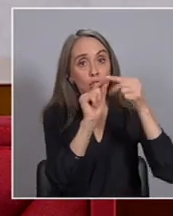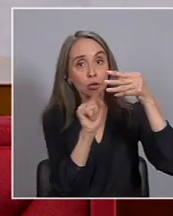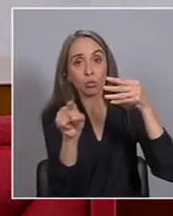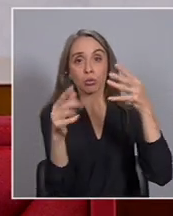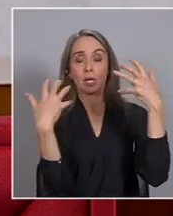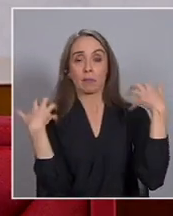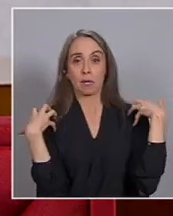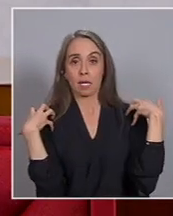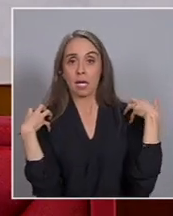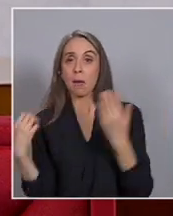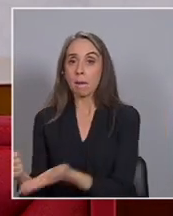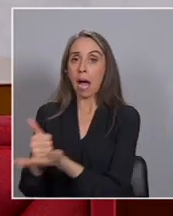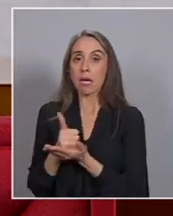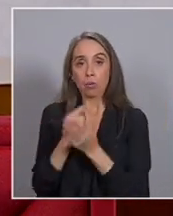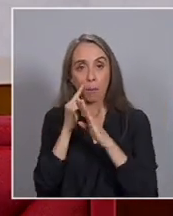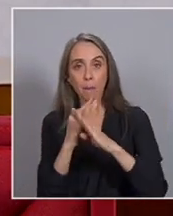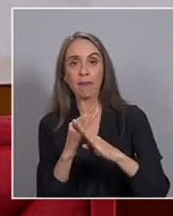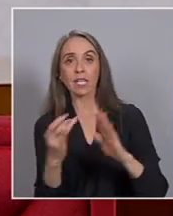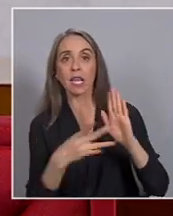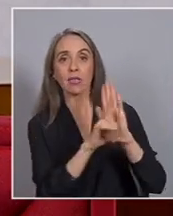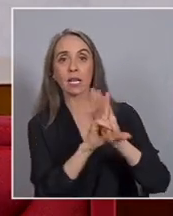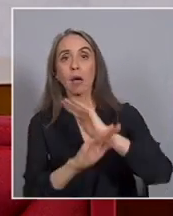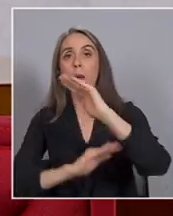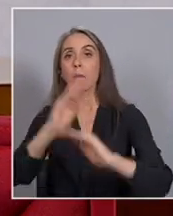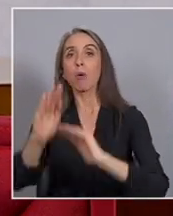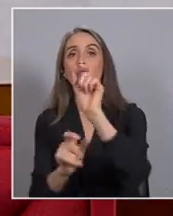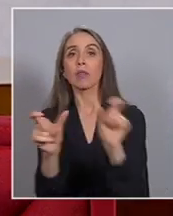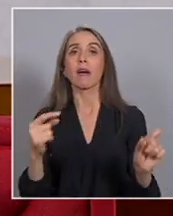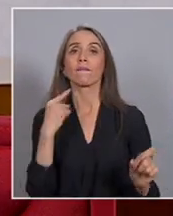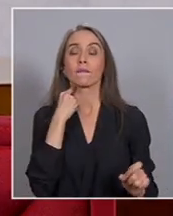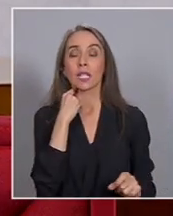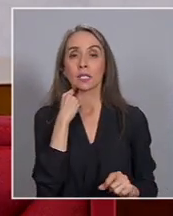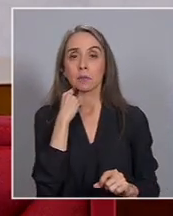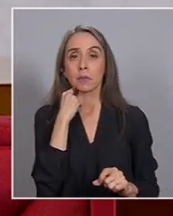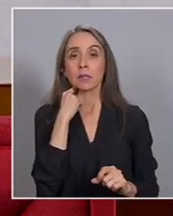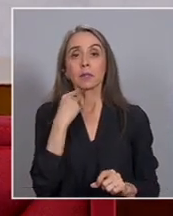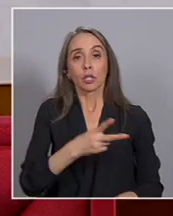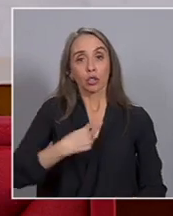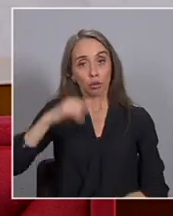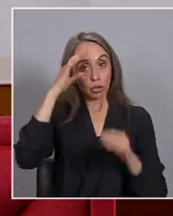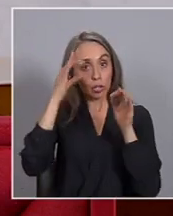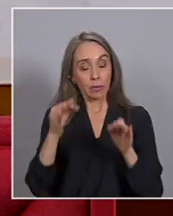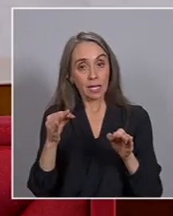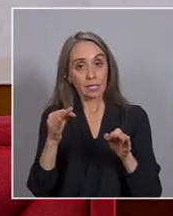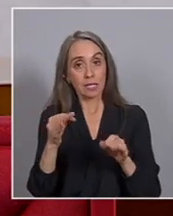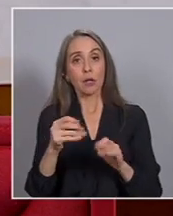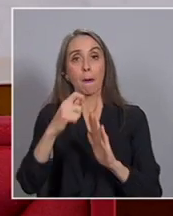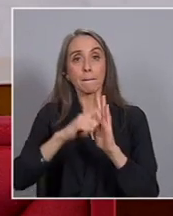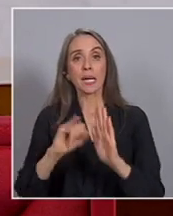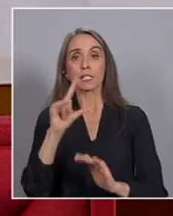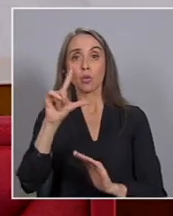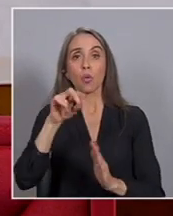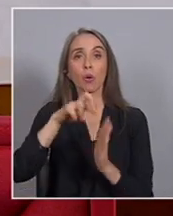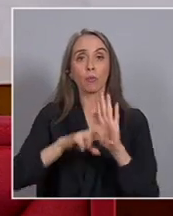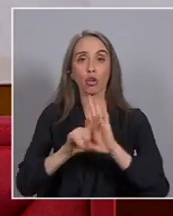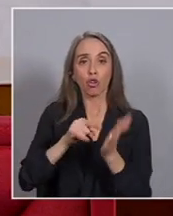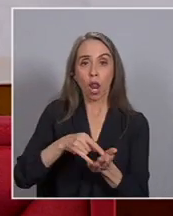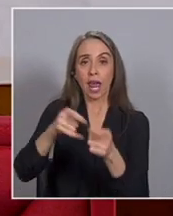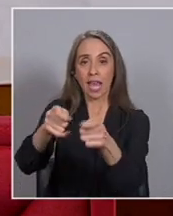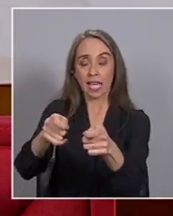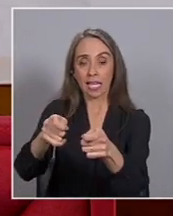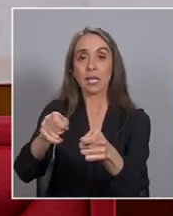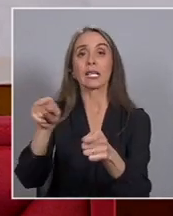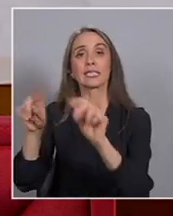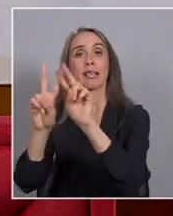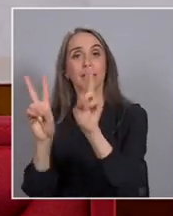para contribuir a la prevención del delito y a la protección de víctimas. Y hemos decidido adelantar para el mes de julio el proyecto de ley comprometido para